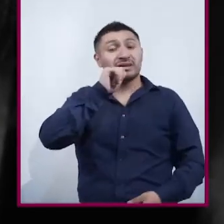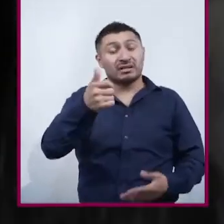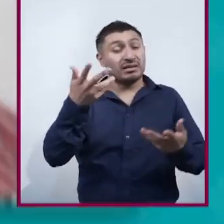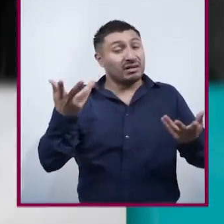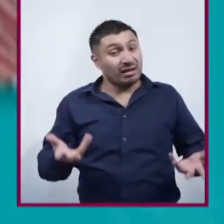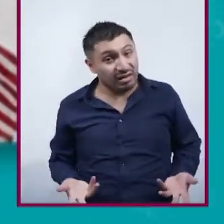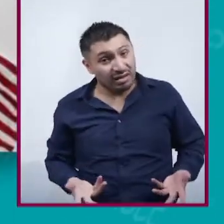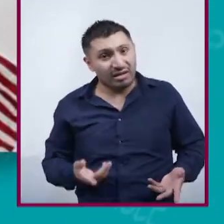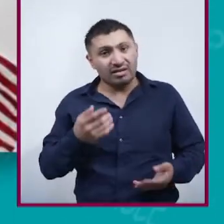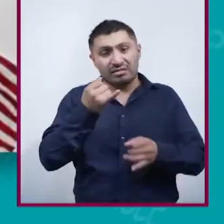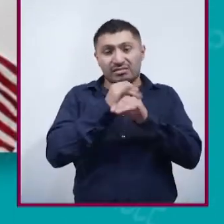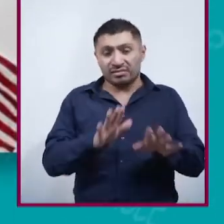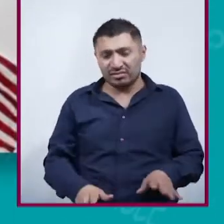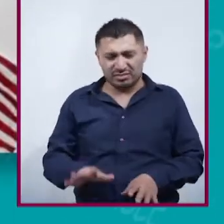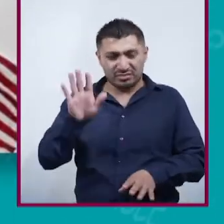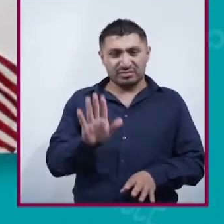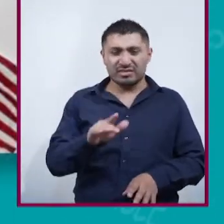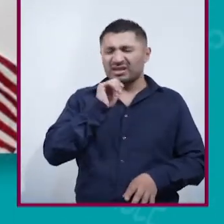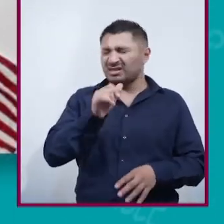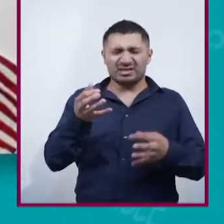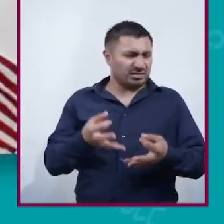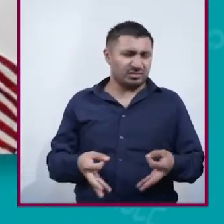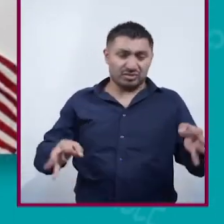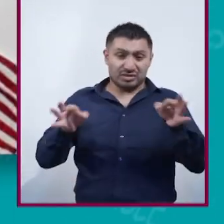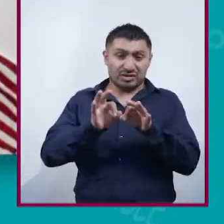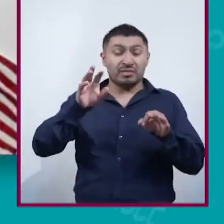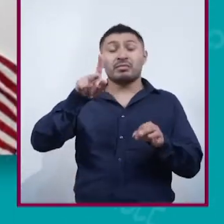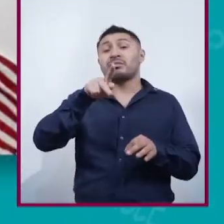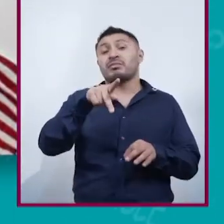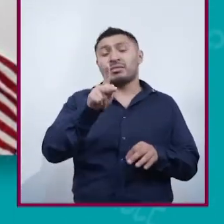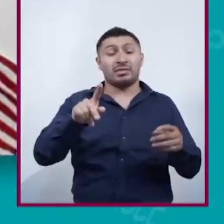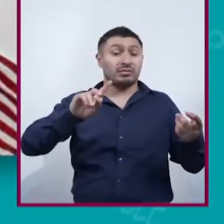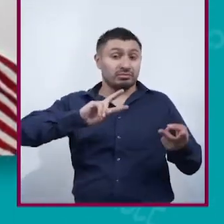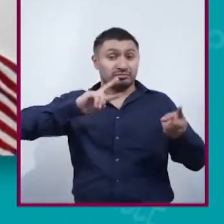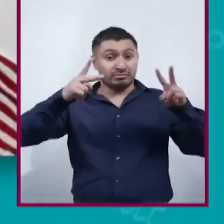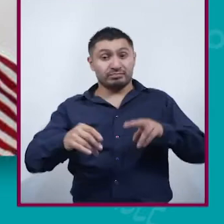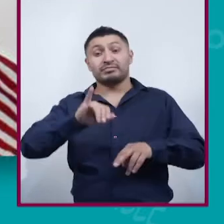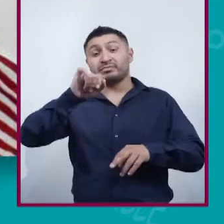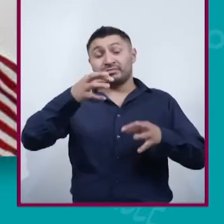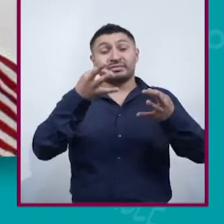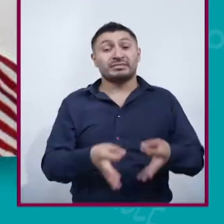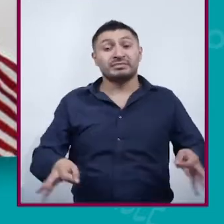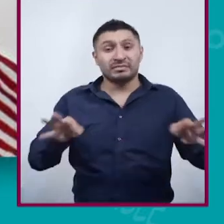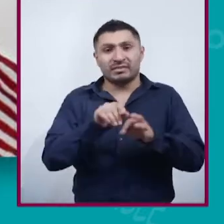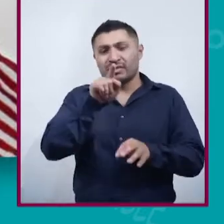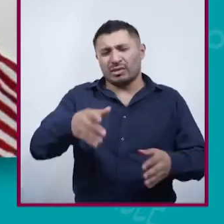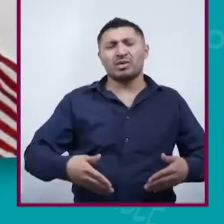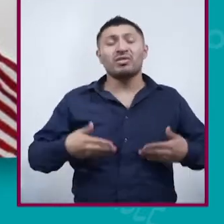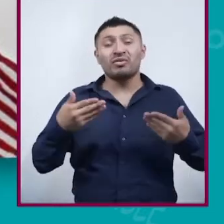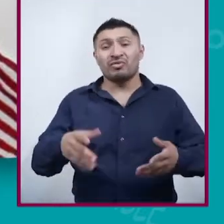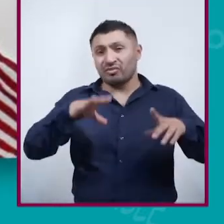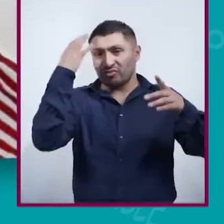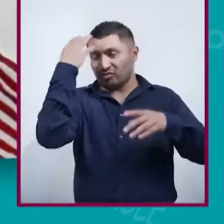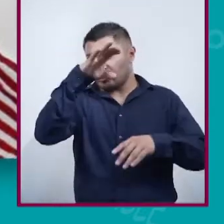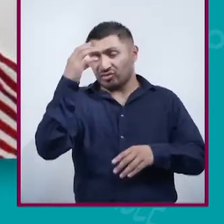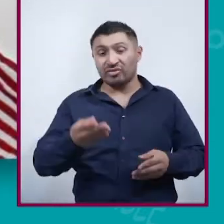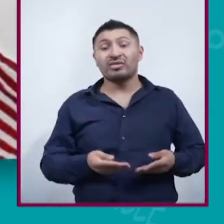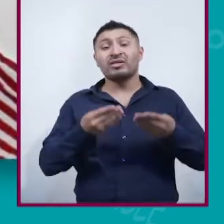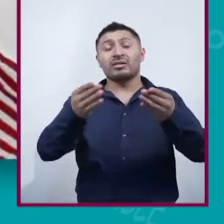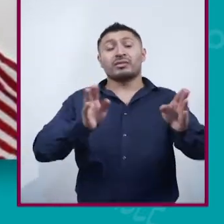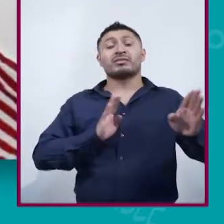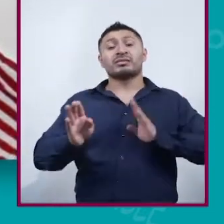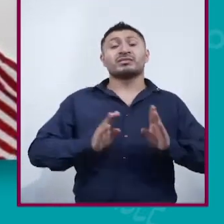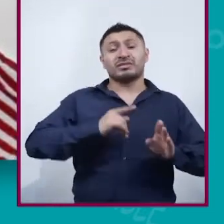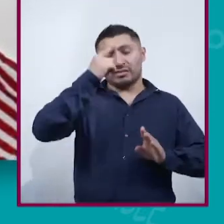permitida? Parece información insignificante, pero no lo es. ¿Confiarías tú en las fotografías que te pudiera dar el ejército